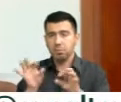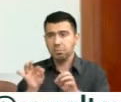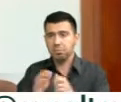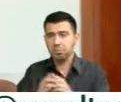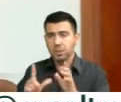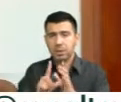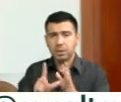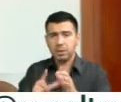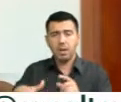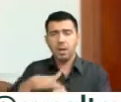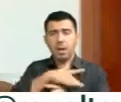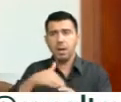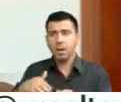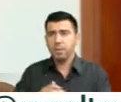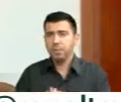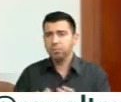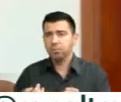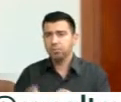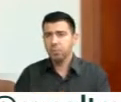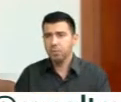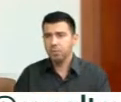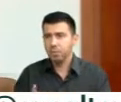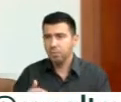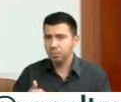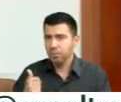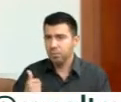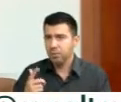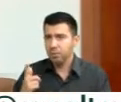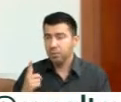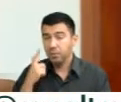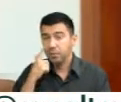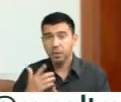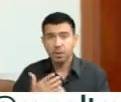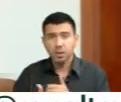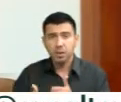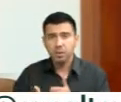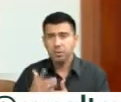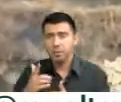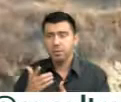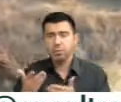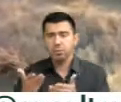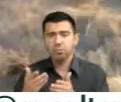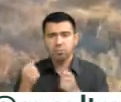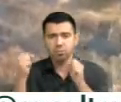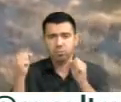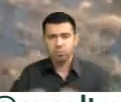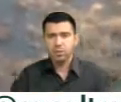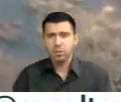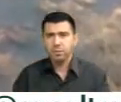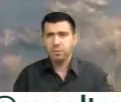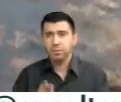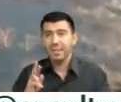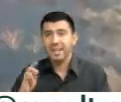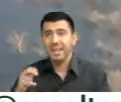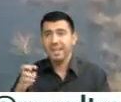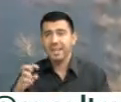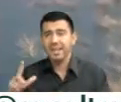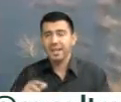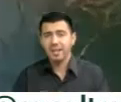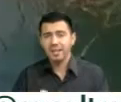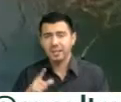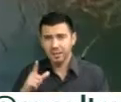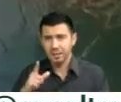licencias ambientales y las autoridades ambientales regionales le dan dado el aval normaría rangel directora de la corporación